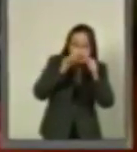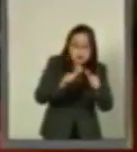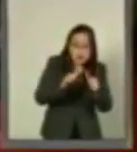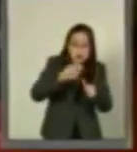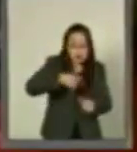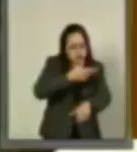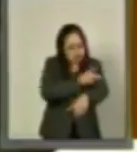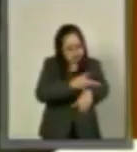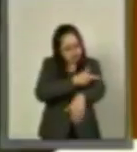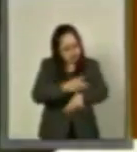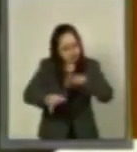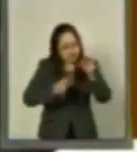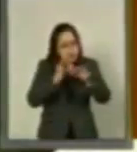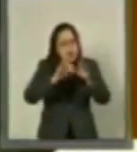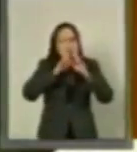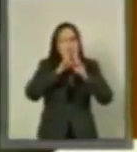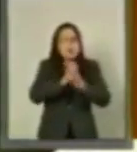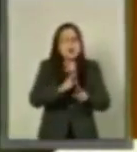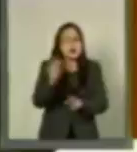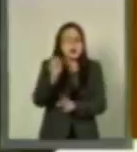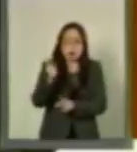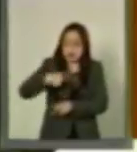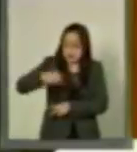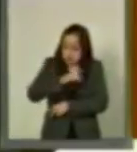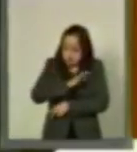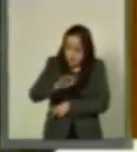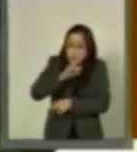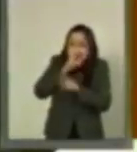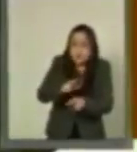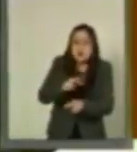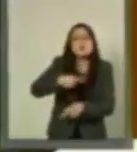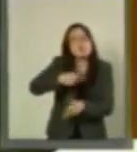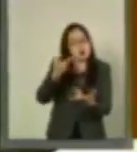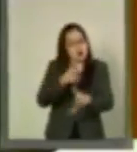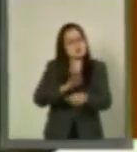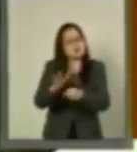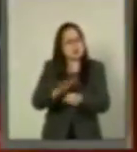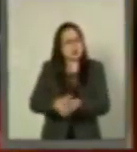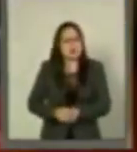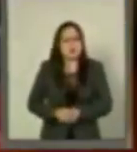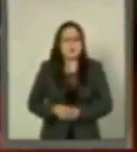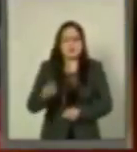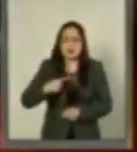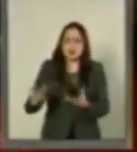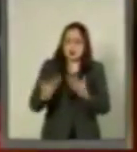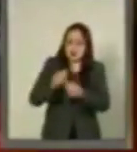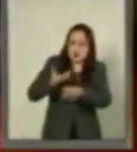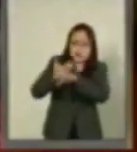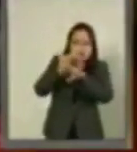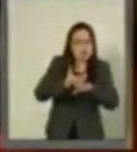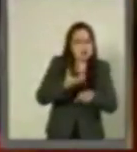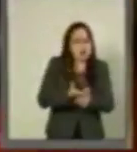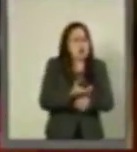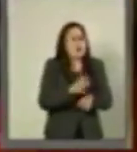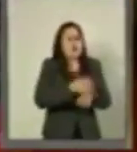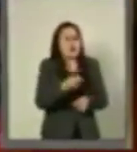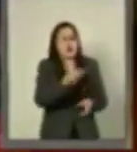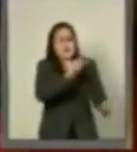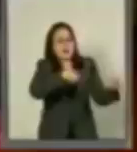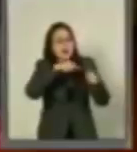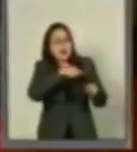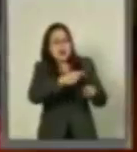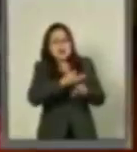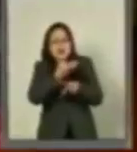les resolvemos cuando está en la posibilidad de hacerlo. Y nos comunicamos con los estados porque vienen con muchos problemas de las